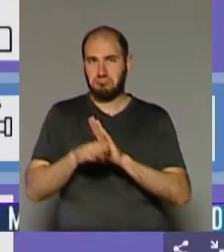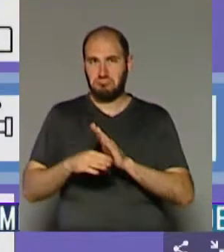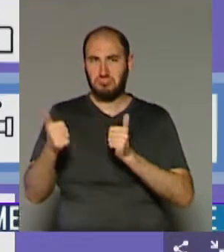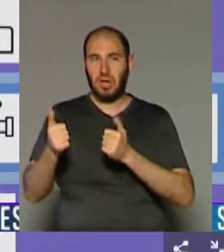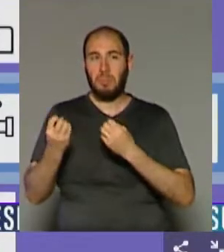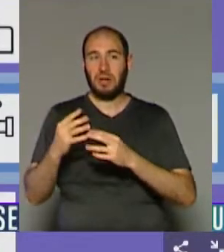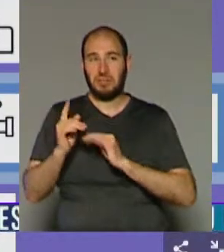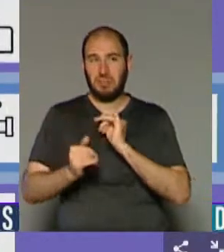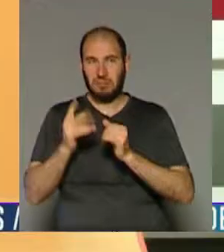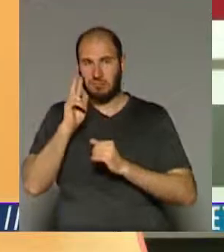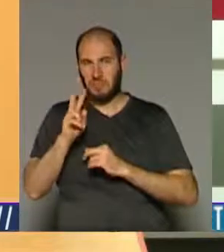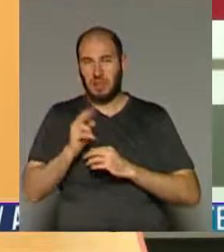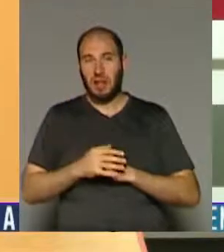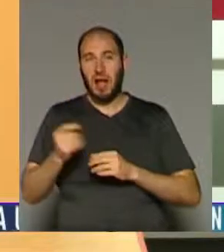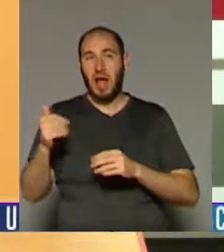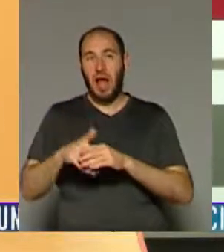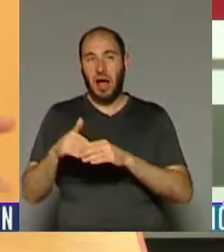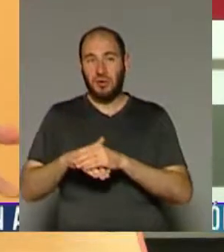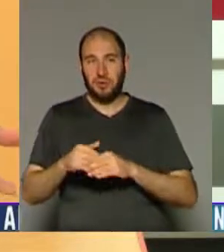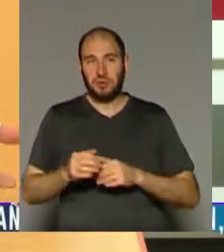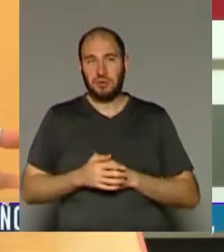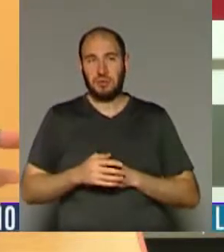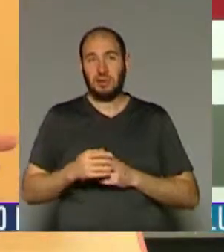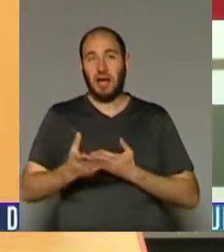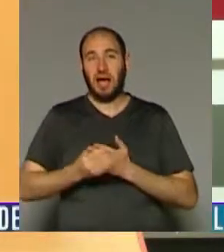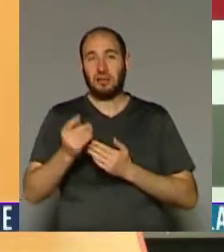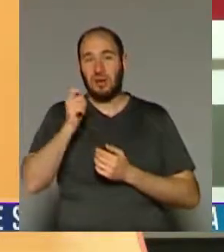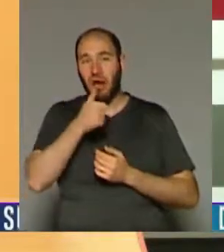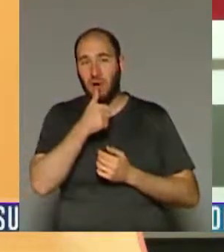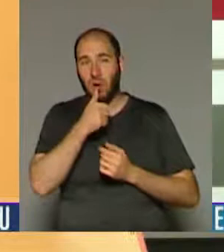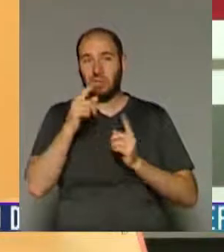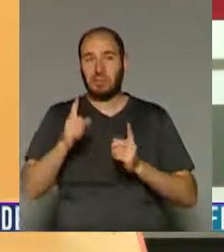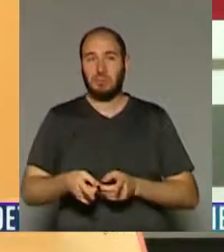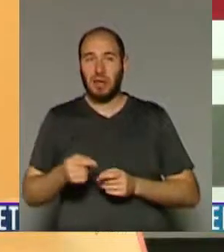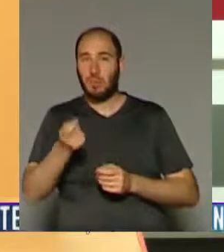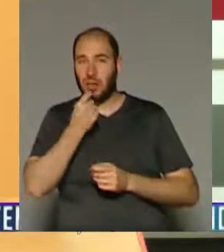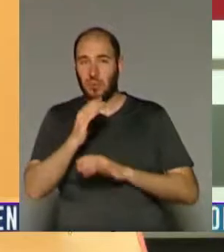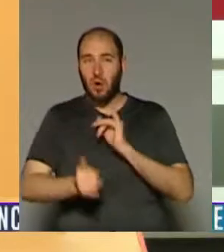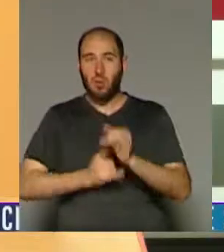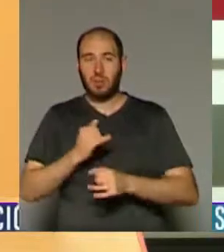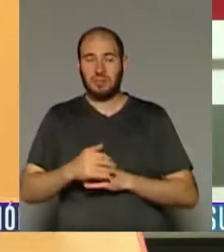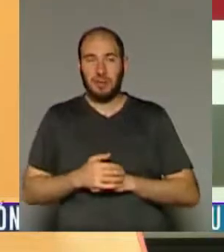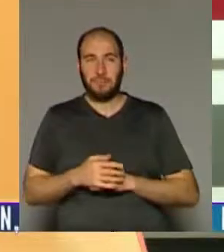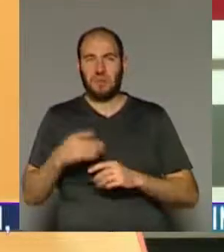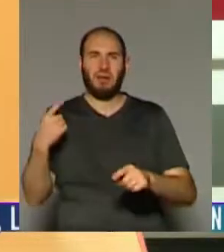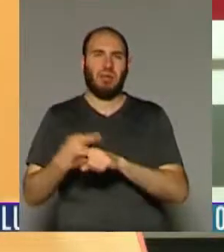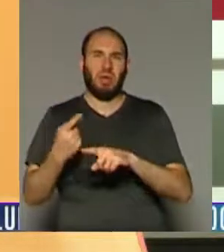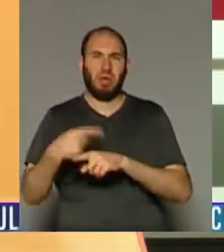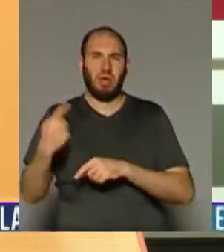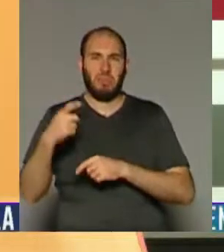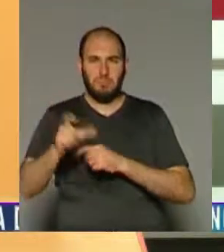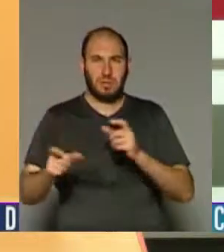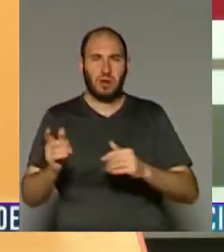¿no? Porque también estaba mirando el ahorro que hace del consumo de agua y también, si tenemos que hablar de lo que se queja siempre alguien que